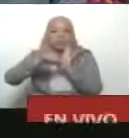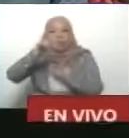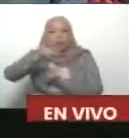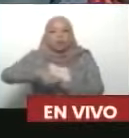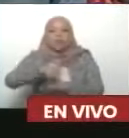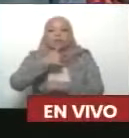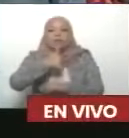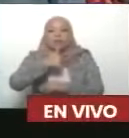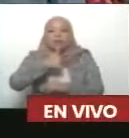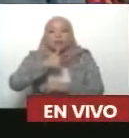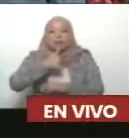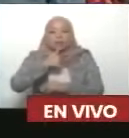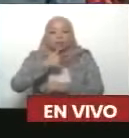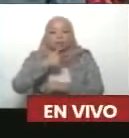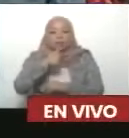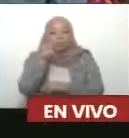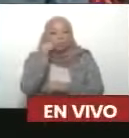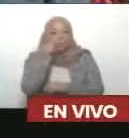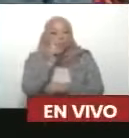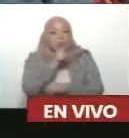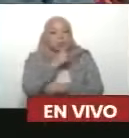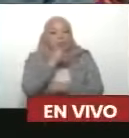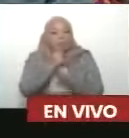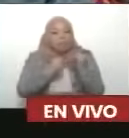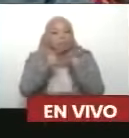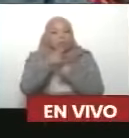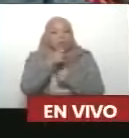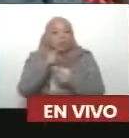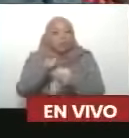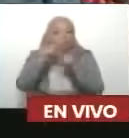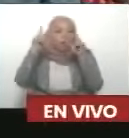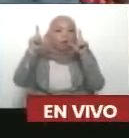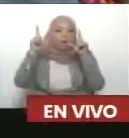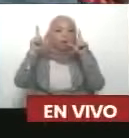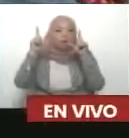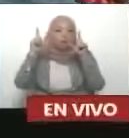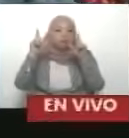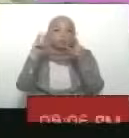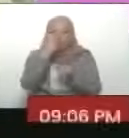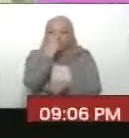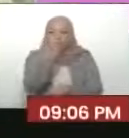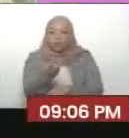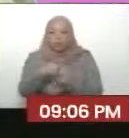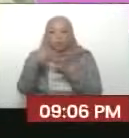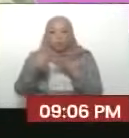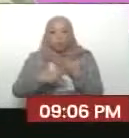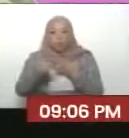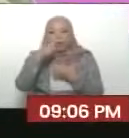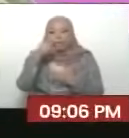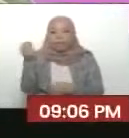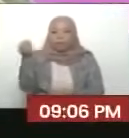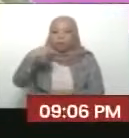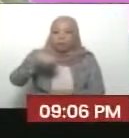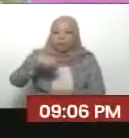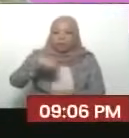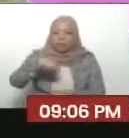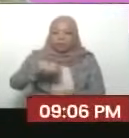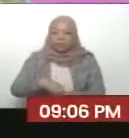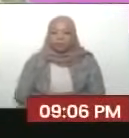muchacho. Porque me impresionó. Y dije, vamos a invitarlo al programa con Maduro más.